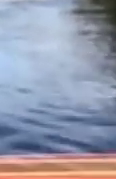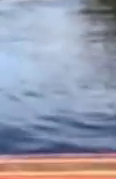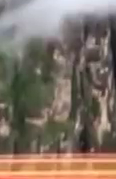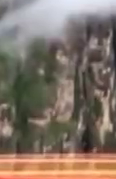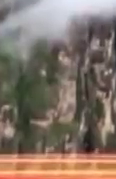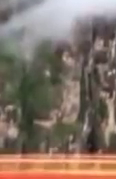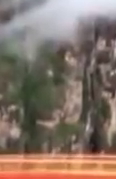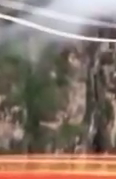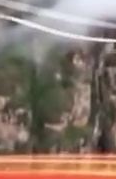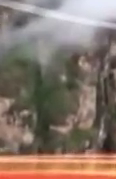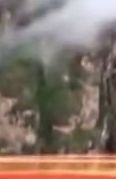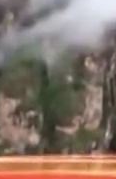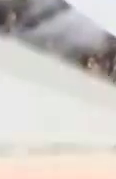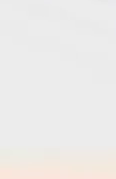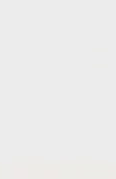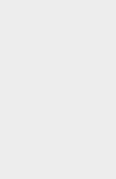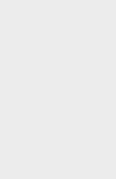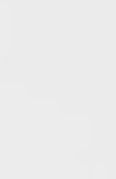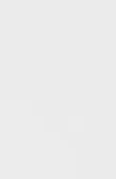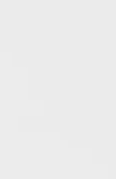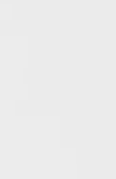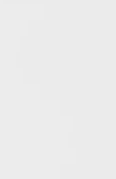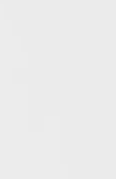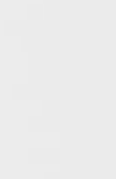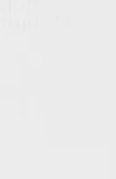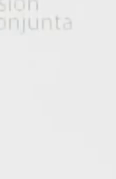sigamos haciendo patria